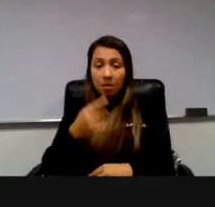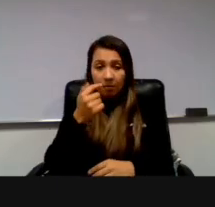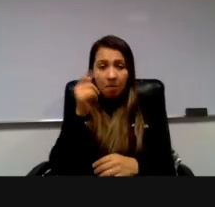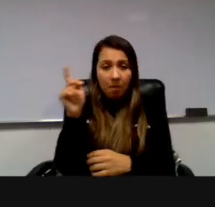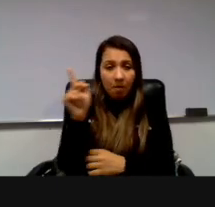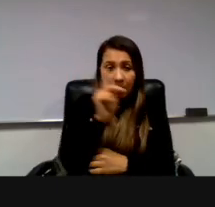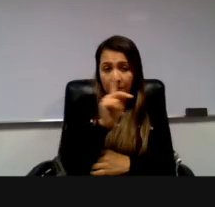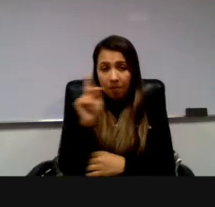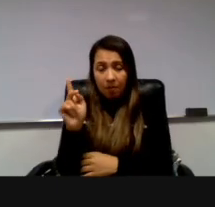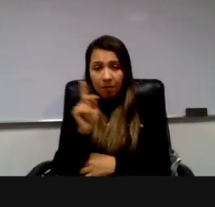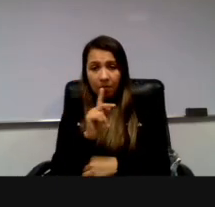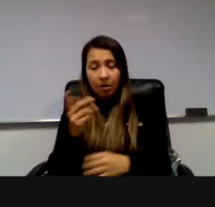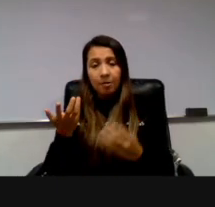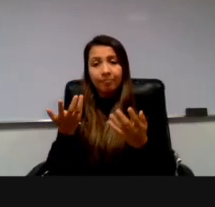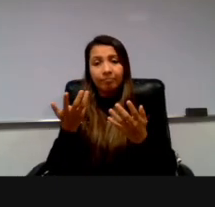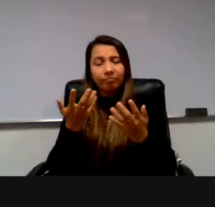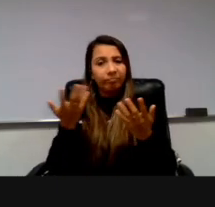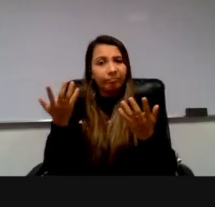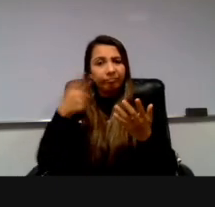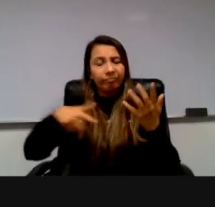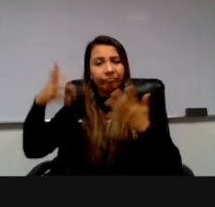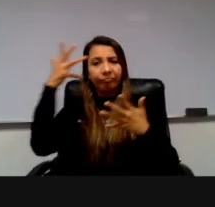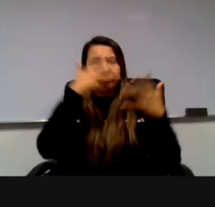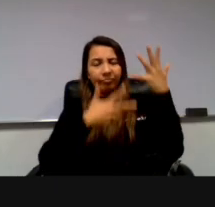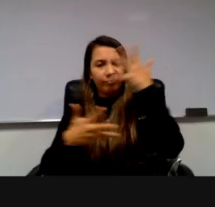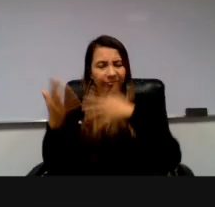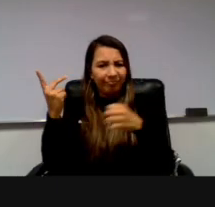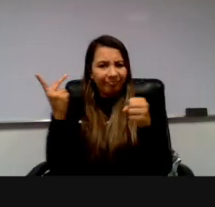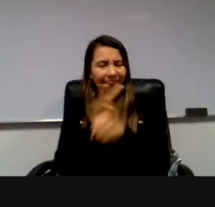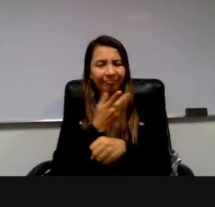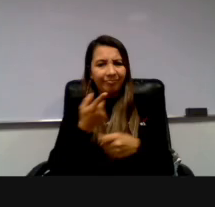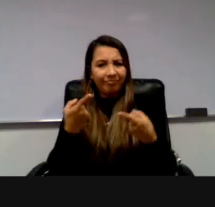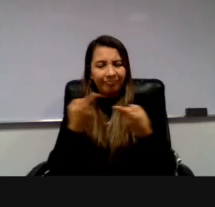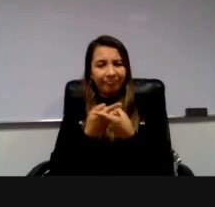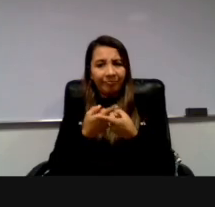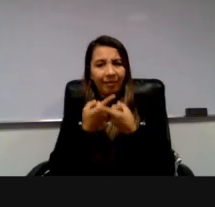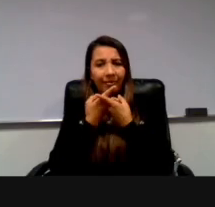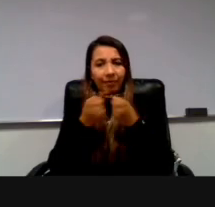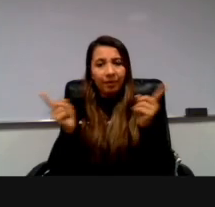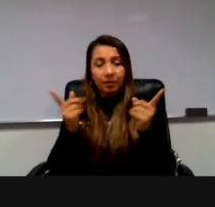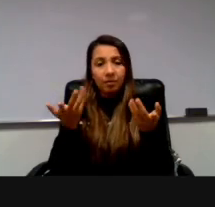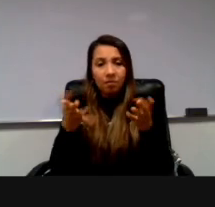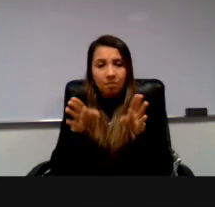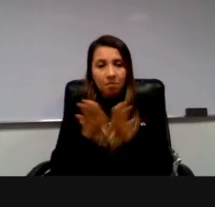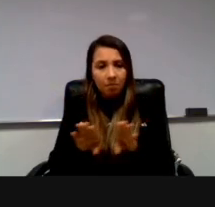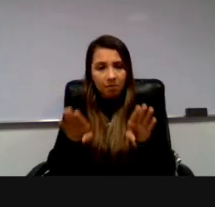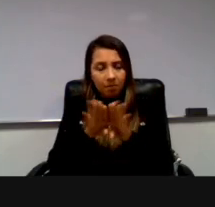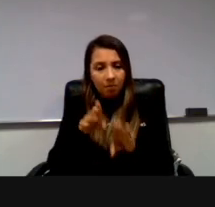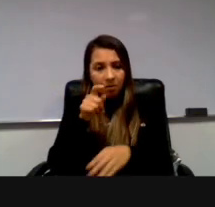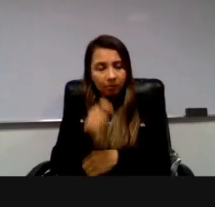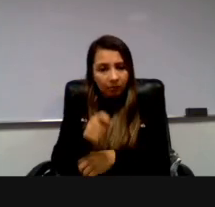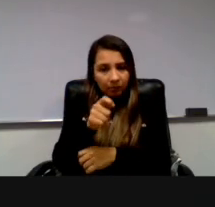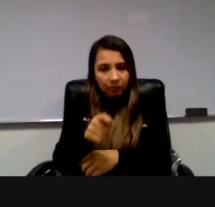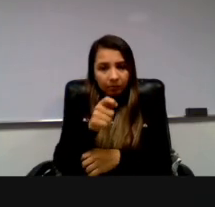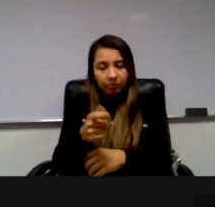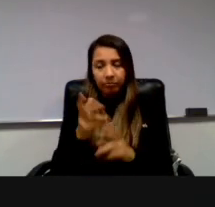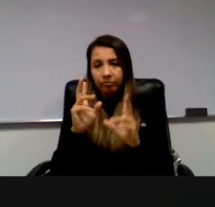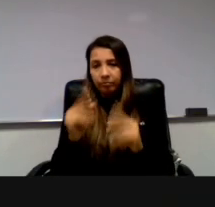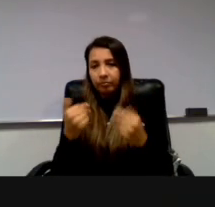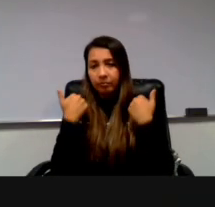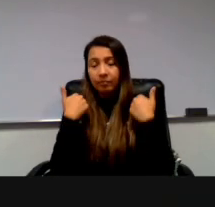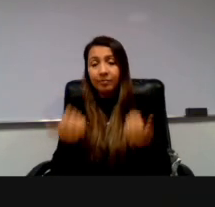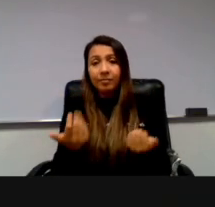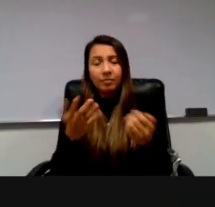entonces, pues digamos que nadie sabía exactamente qué estaba pasando, no se sabía cómo interpretar estos datos